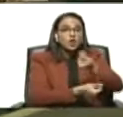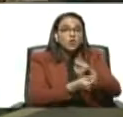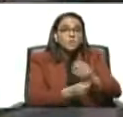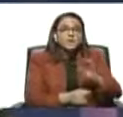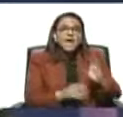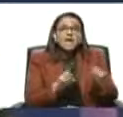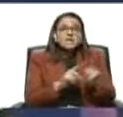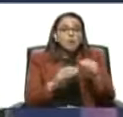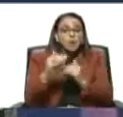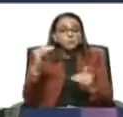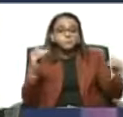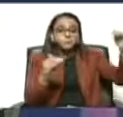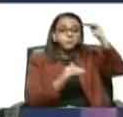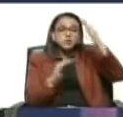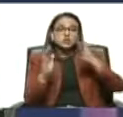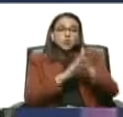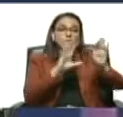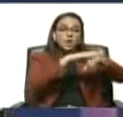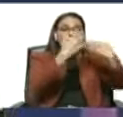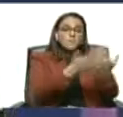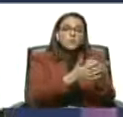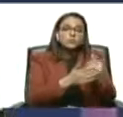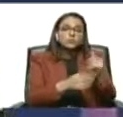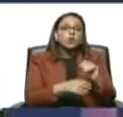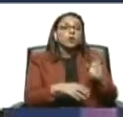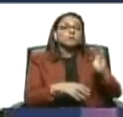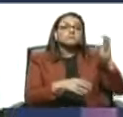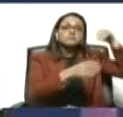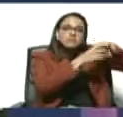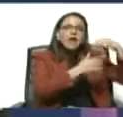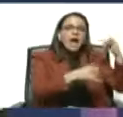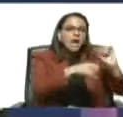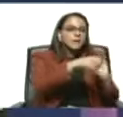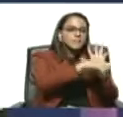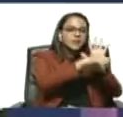BRICS, China en primer lugar, India en tercer lugar.